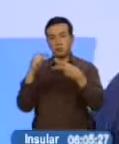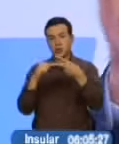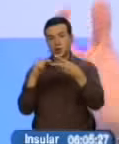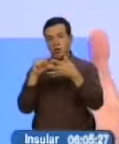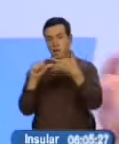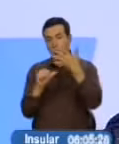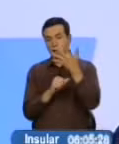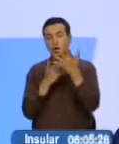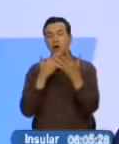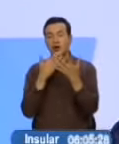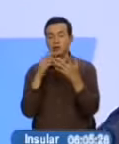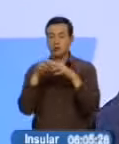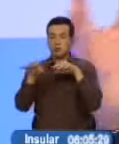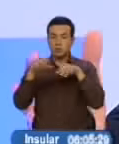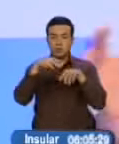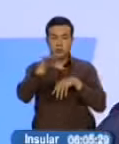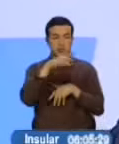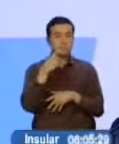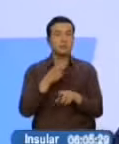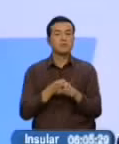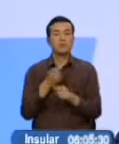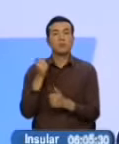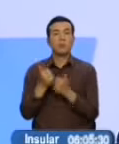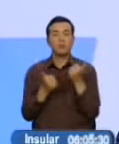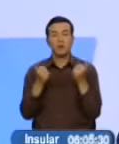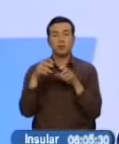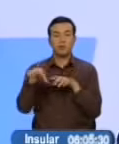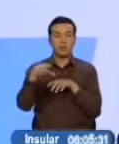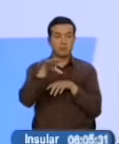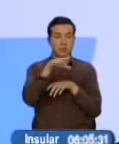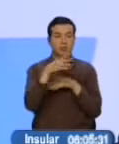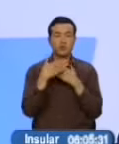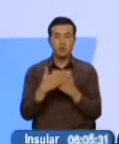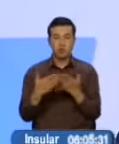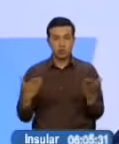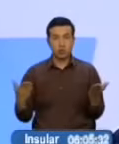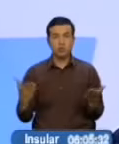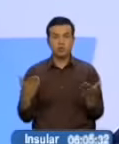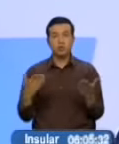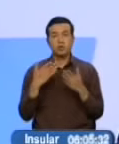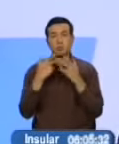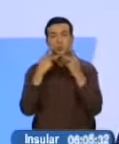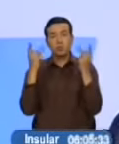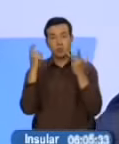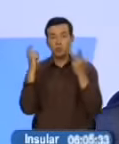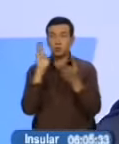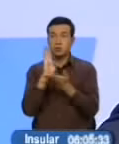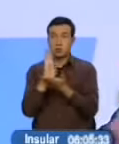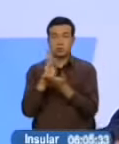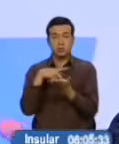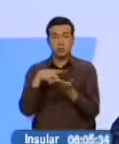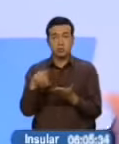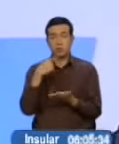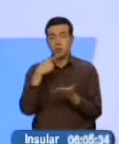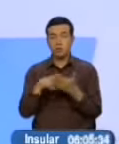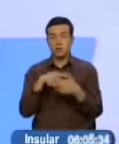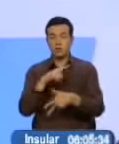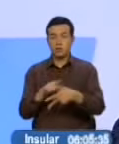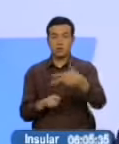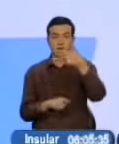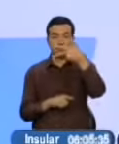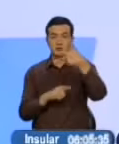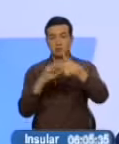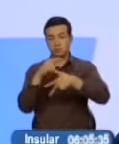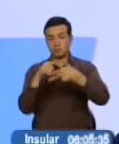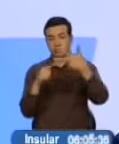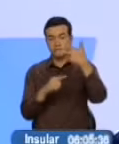artículos en donde se clasifican, se especifica cuál es la clasificación de los bienes públicos. Y se habla de tres tipos de bienes